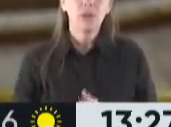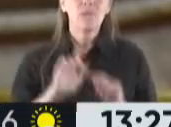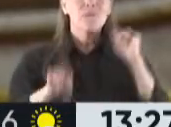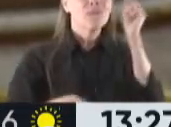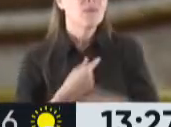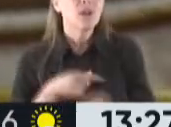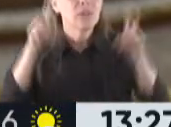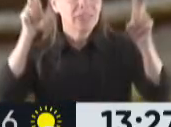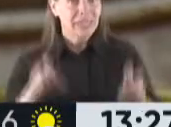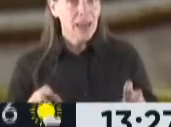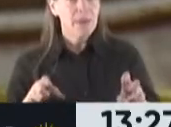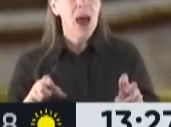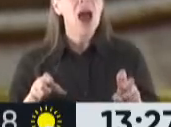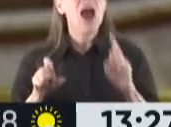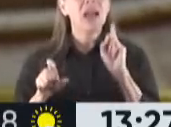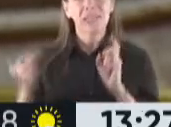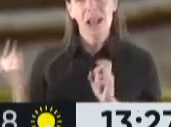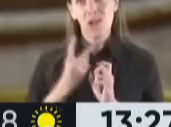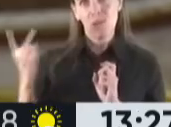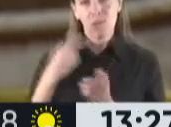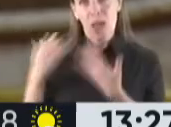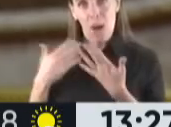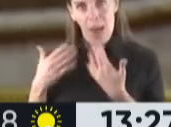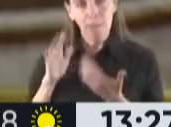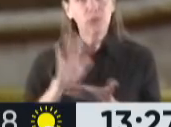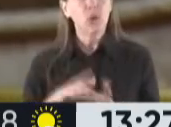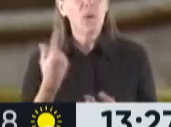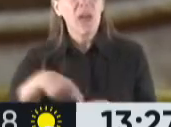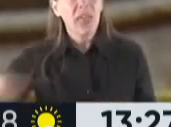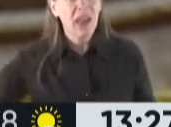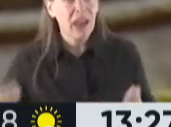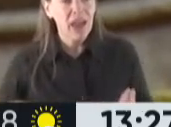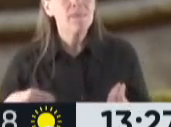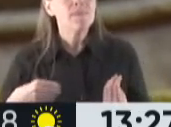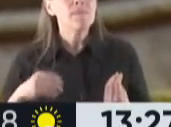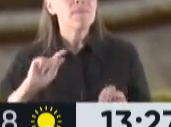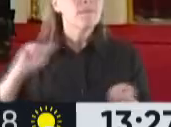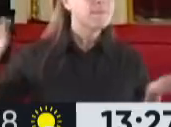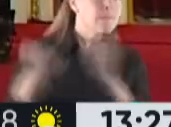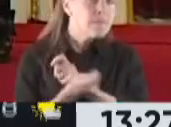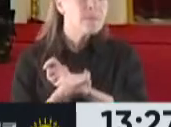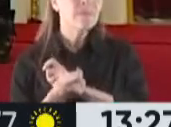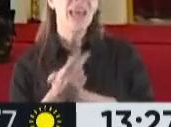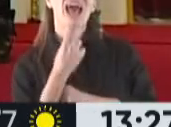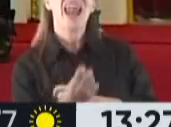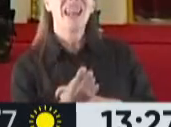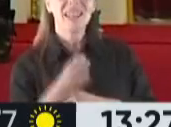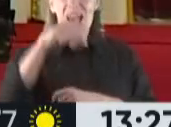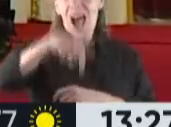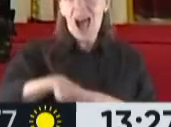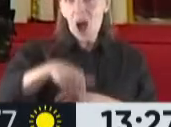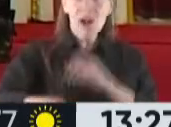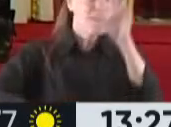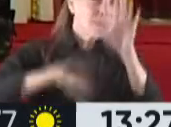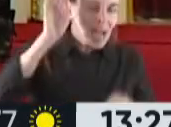El siguiente tema que hemos estado discutiendo es la transformación verde que estamos viviendo, sobre todo con hincapié